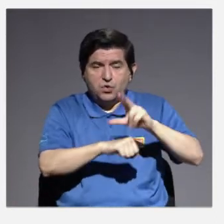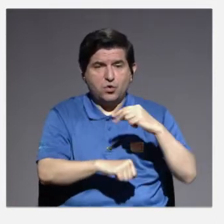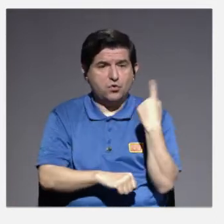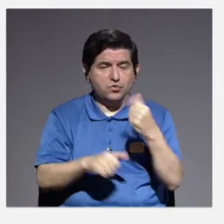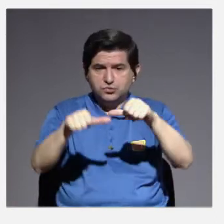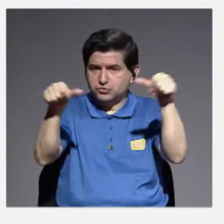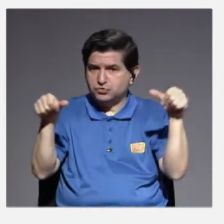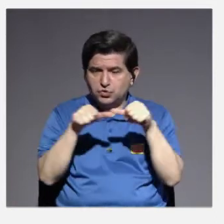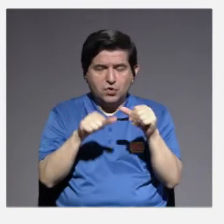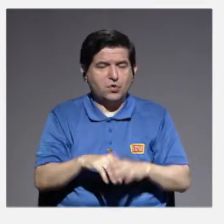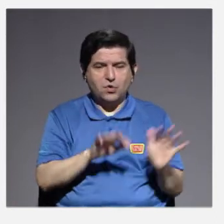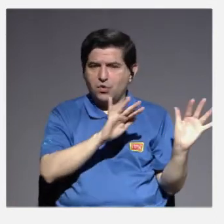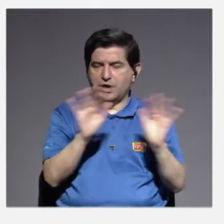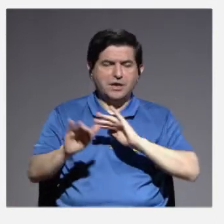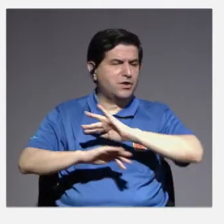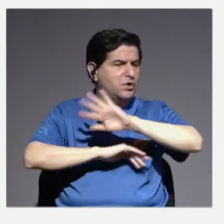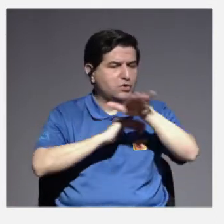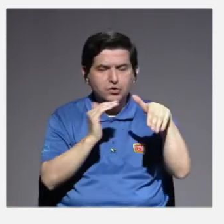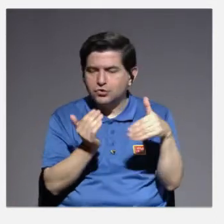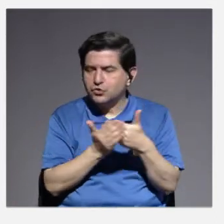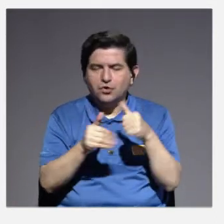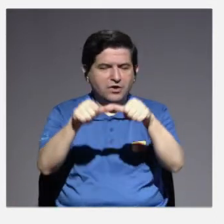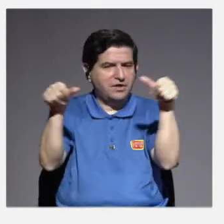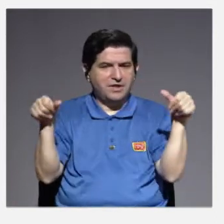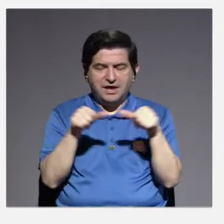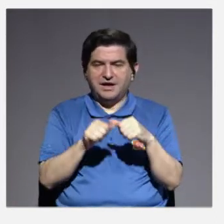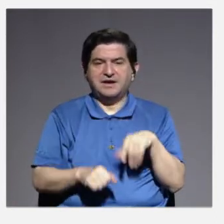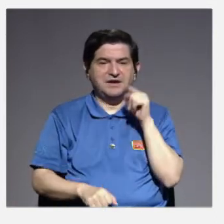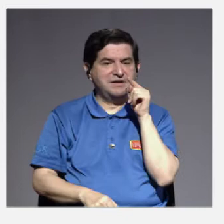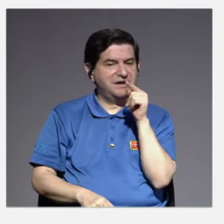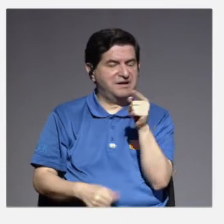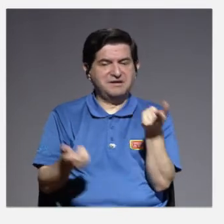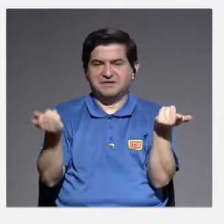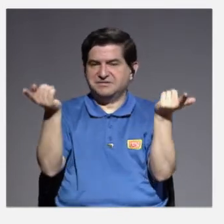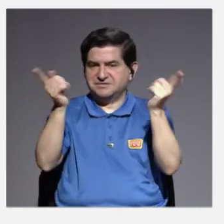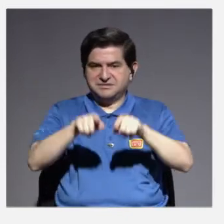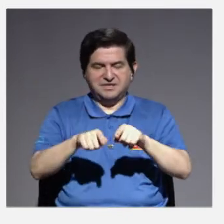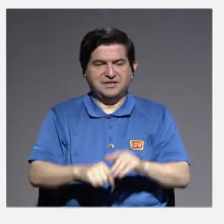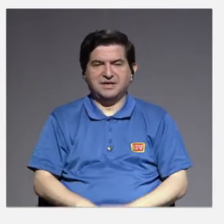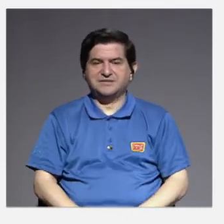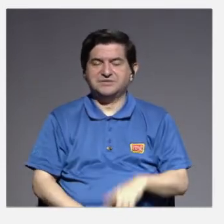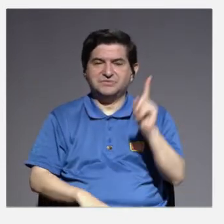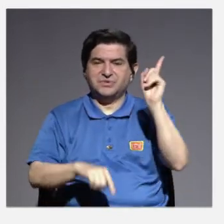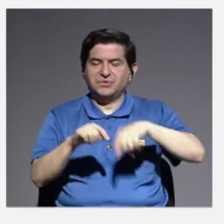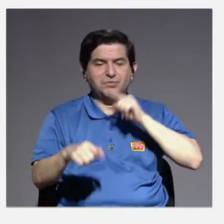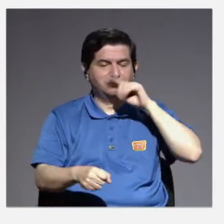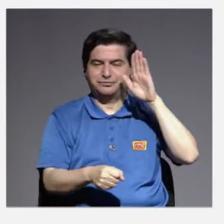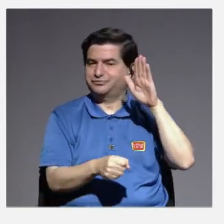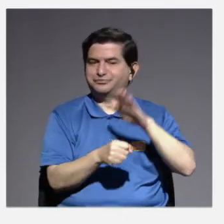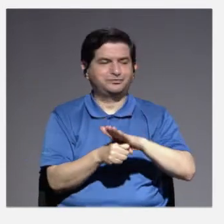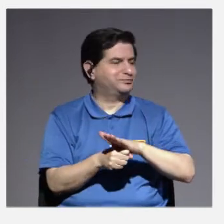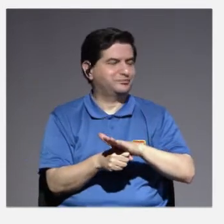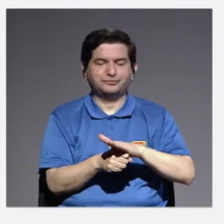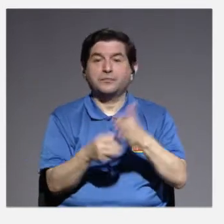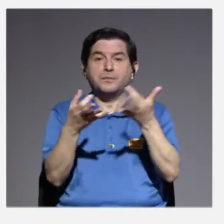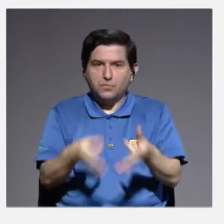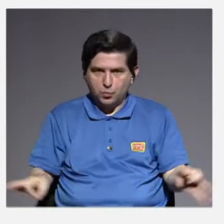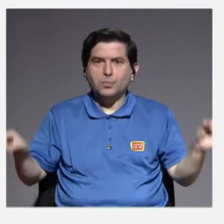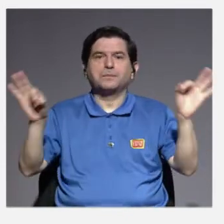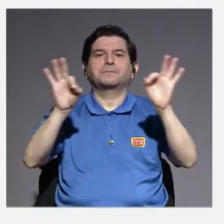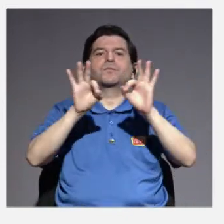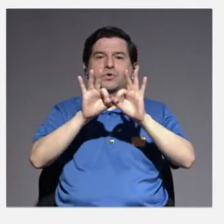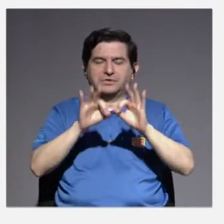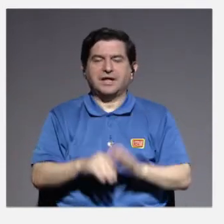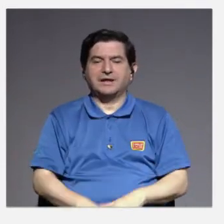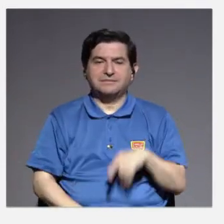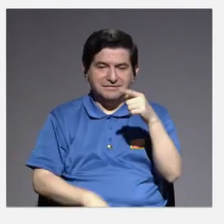el ámbito de digitalización, sino cualquiera, simplemente no va a llegar a concretarse, ¿verdad? Es fundamental que esté